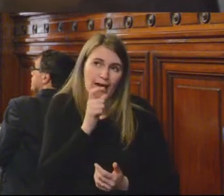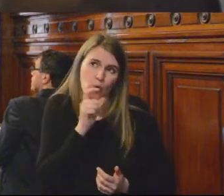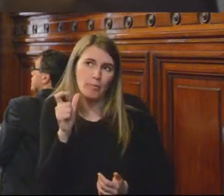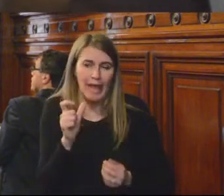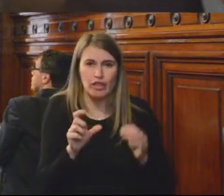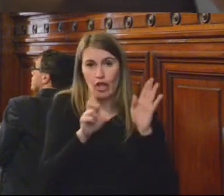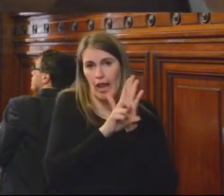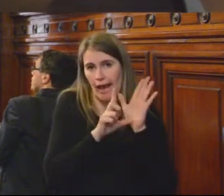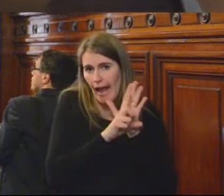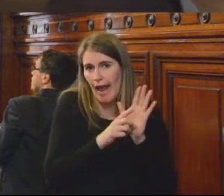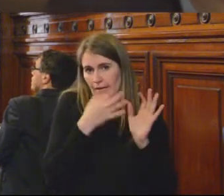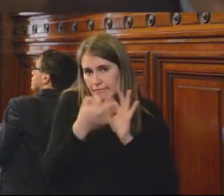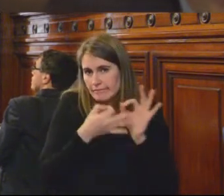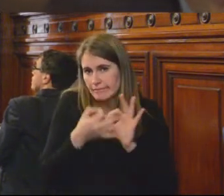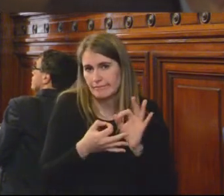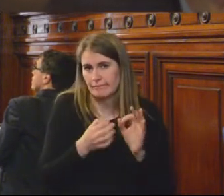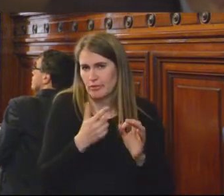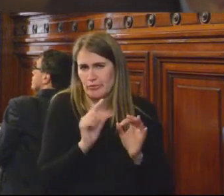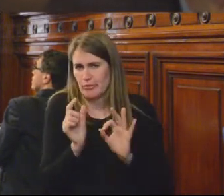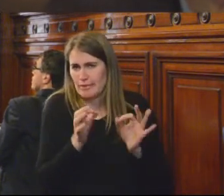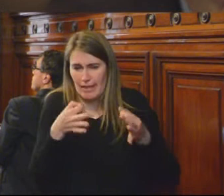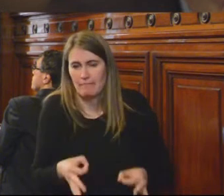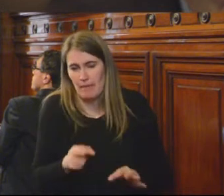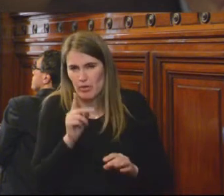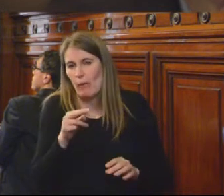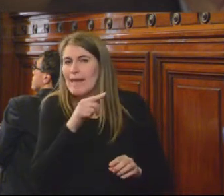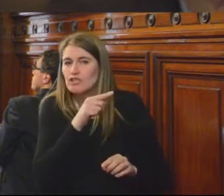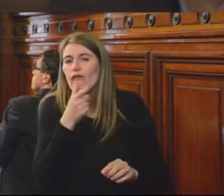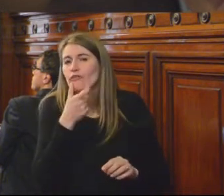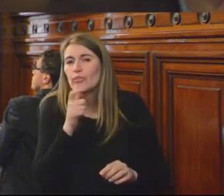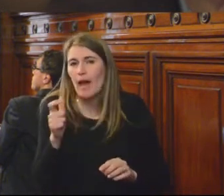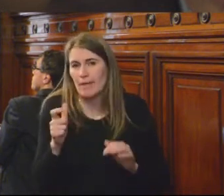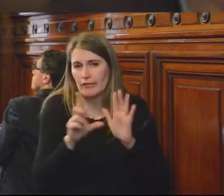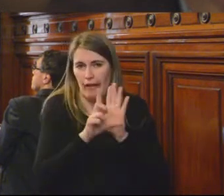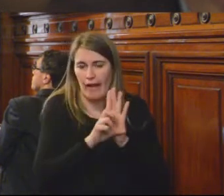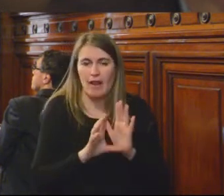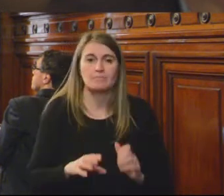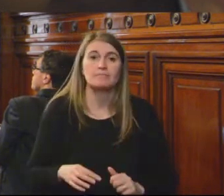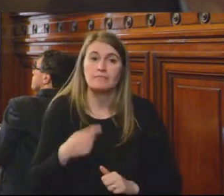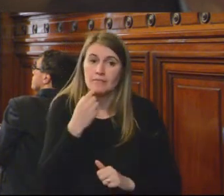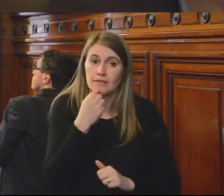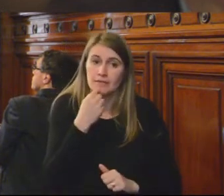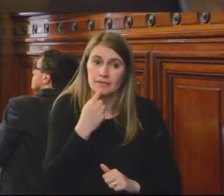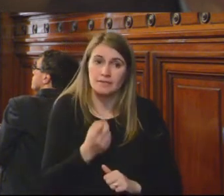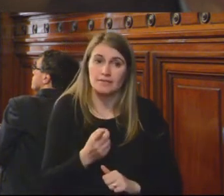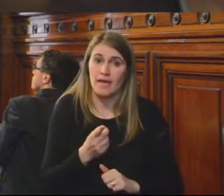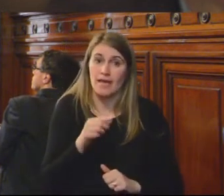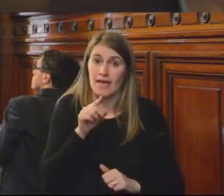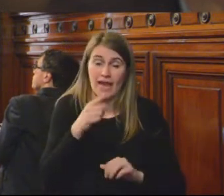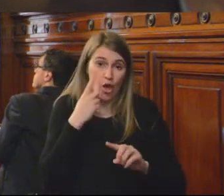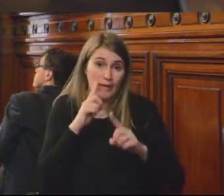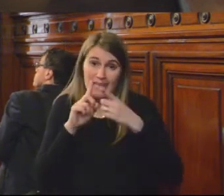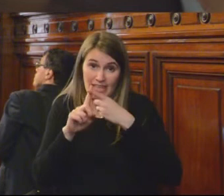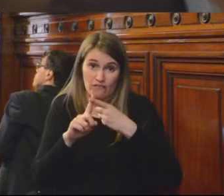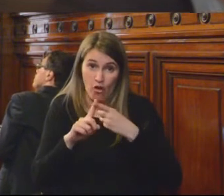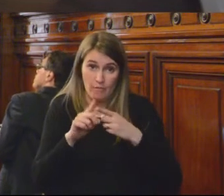desproporcionados, desajustados a los principios constitucionales, fue más evidente la finalidad de